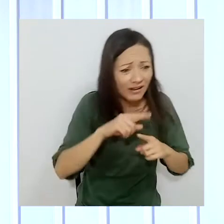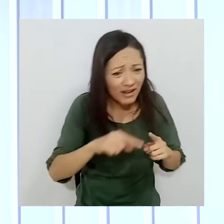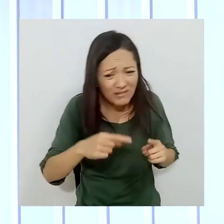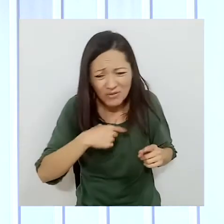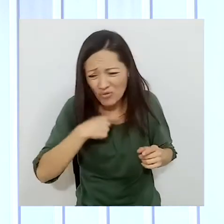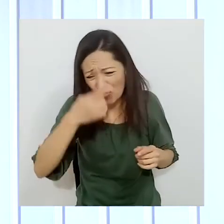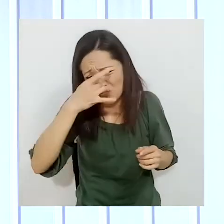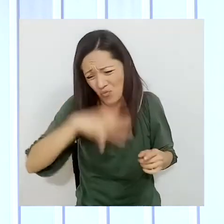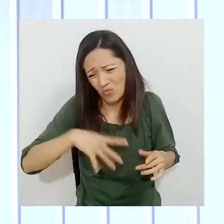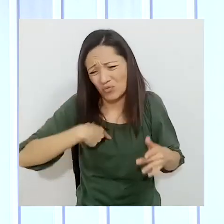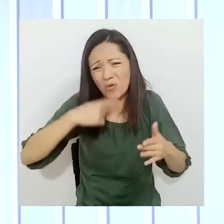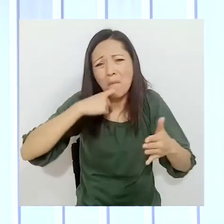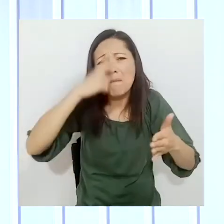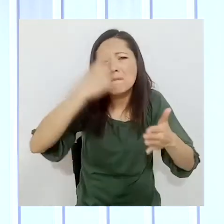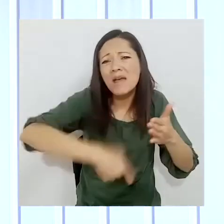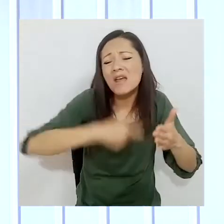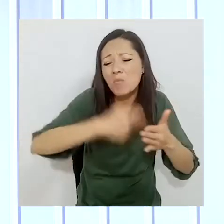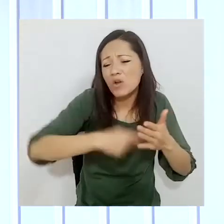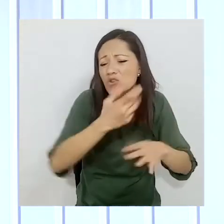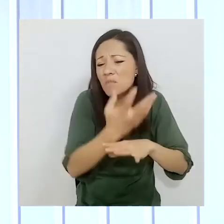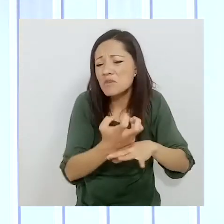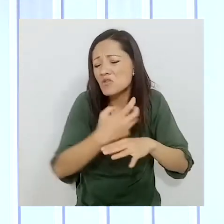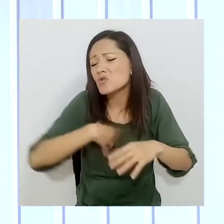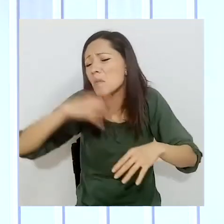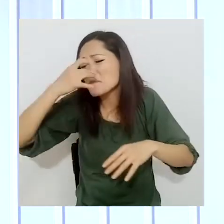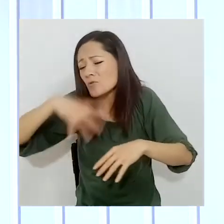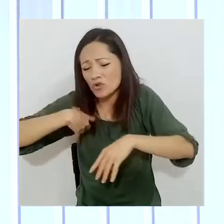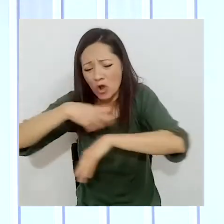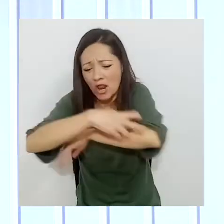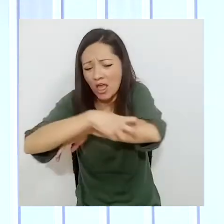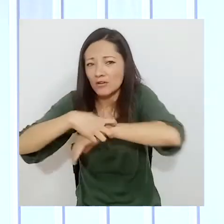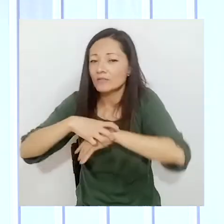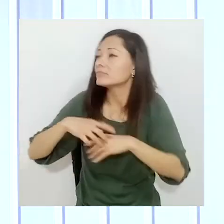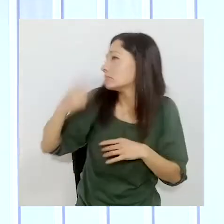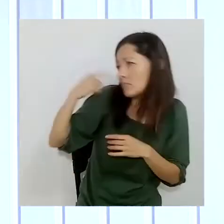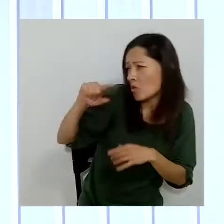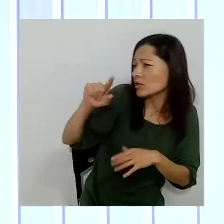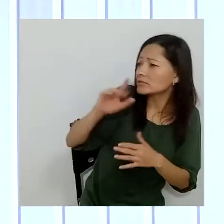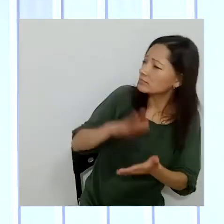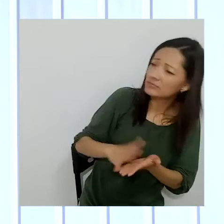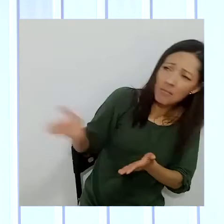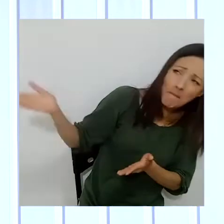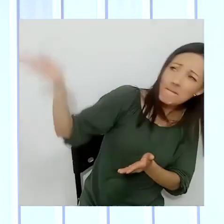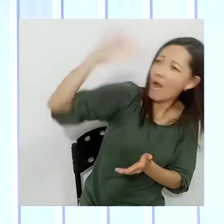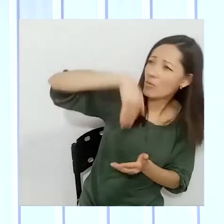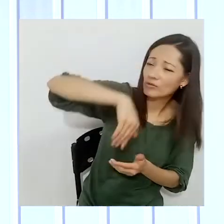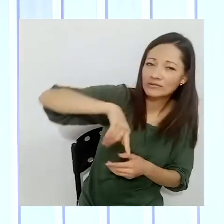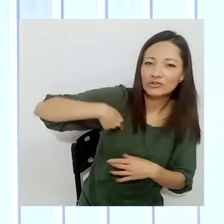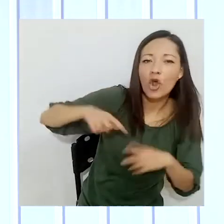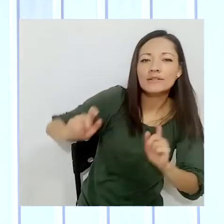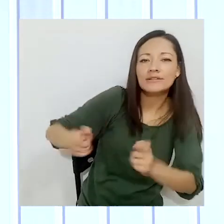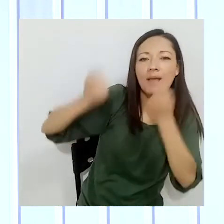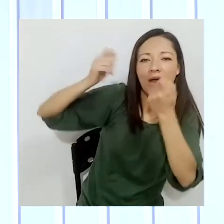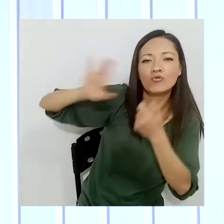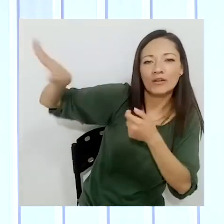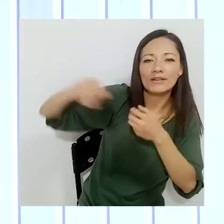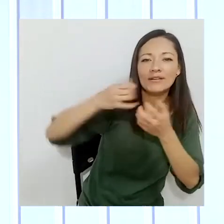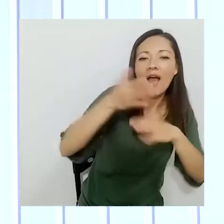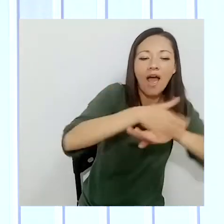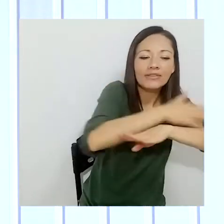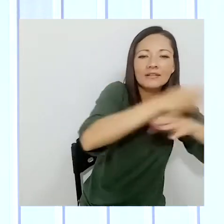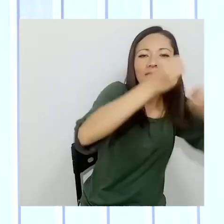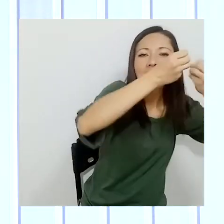pecador y mis amigos son los pecadores, es que a eso vine. a salvar lo que se había perdido,